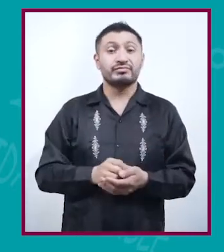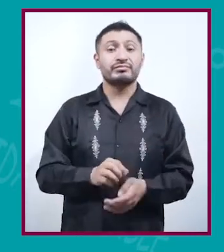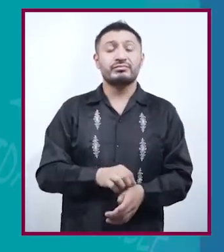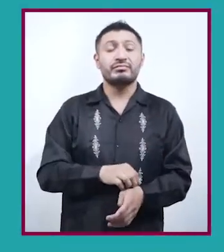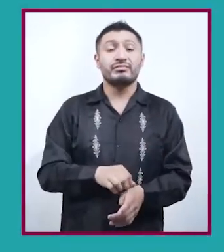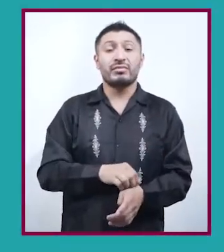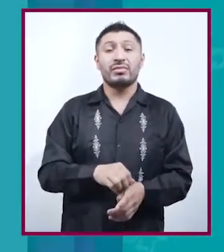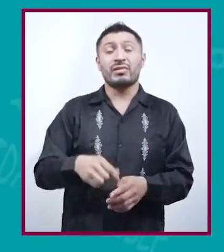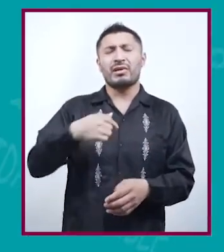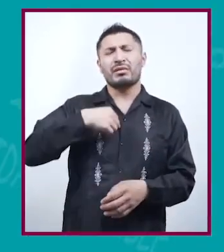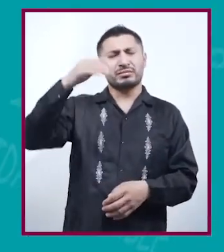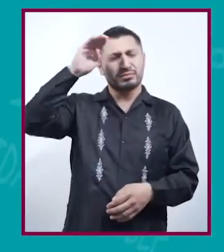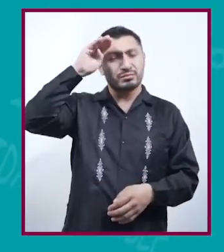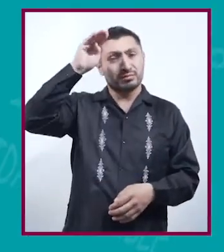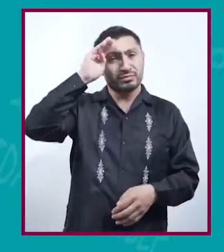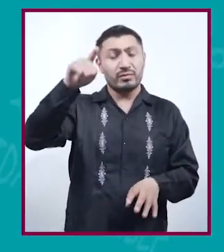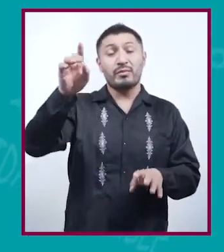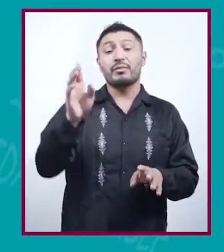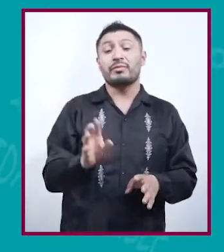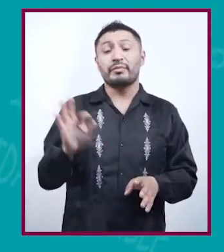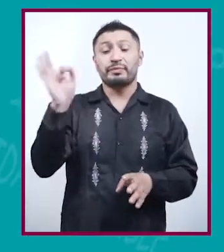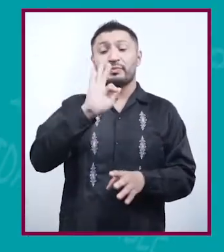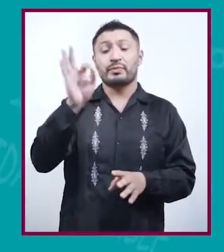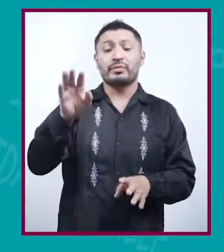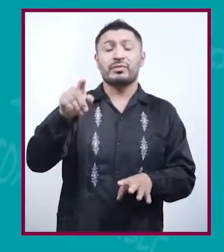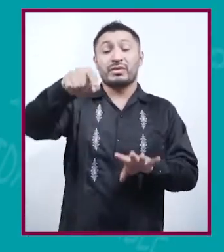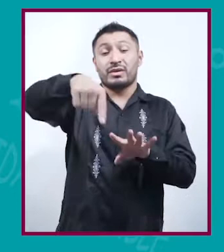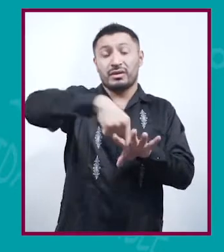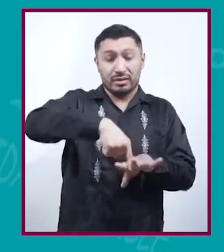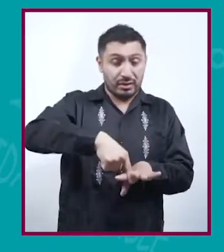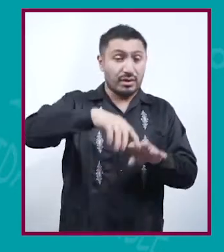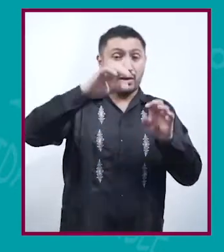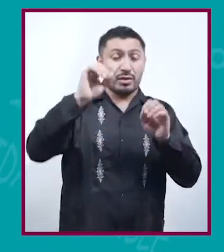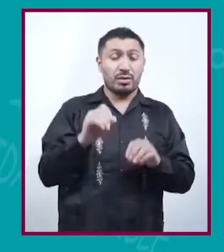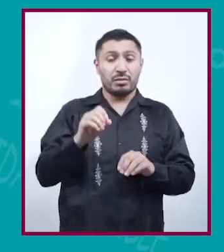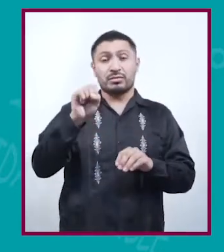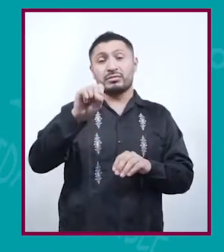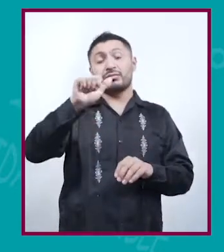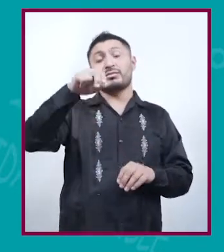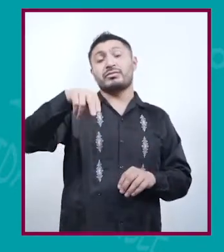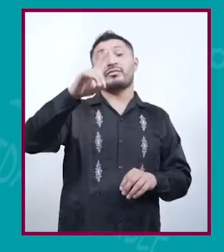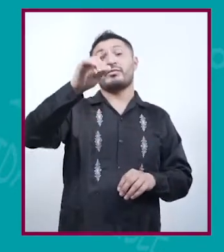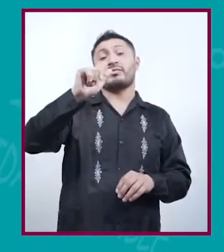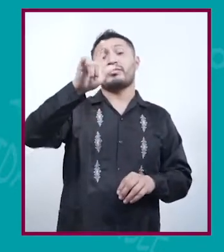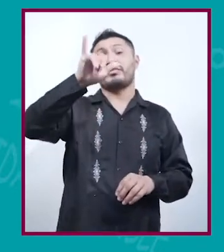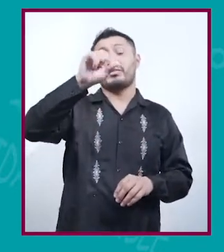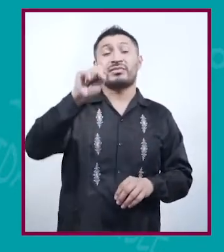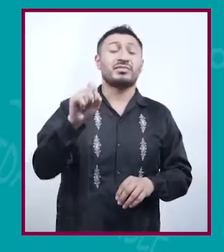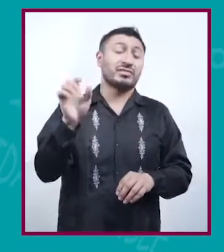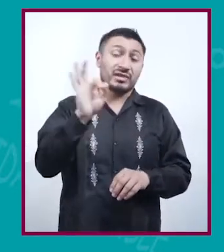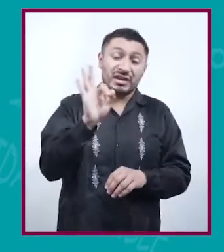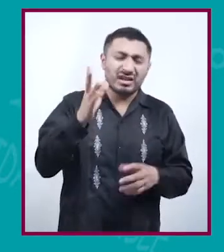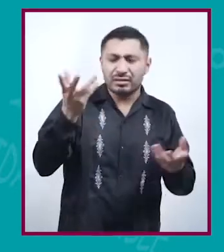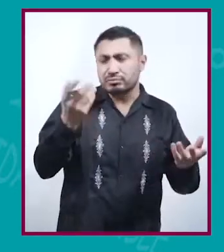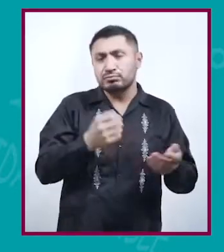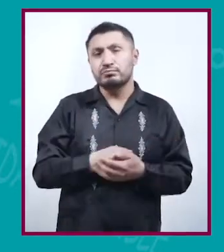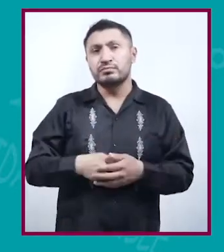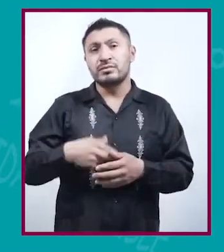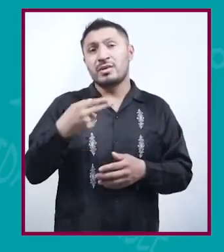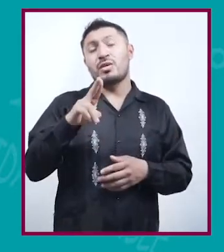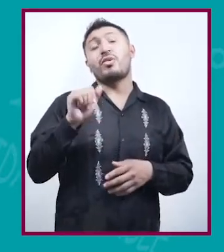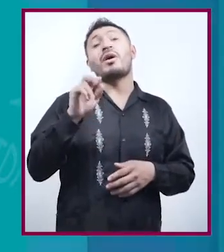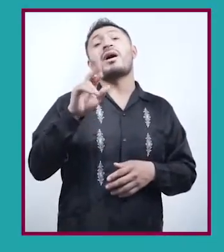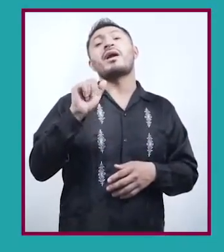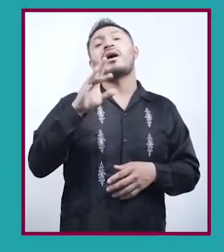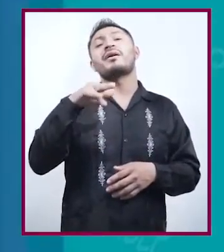México? Pues como yo me lo imagino, usaban guaraches o sandalias, una de esas dos